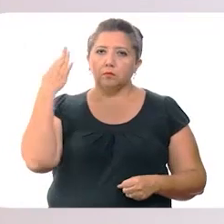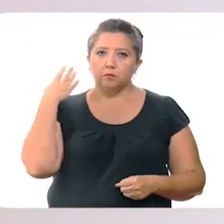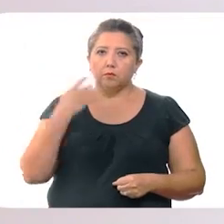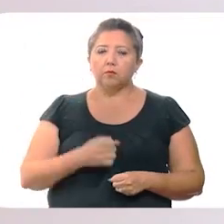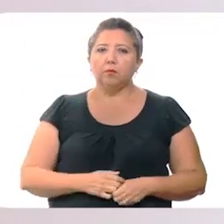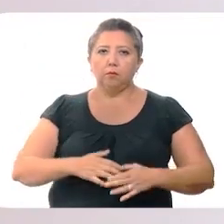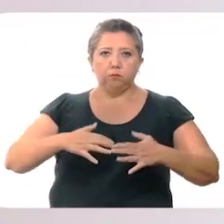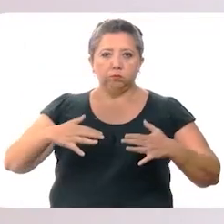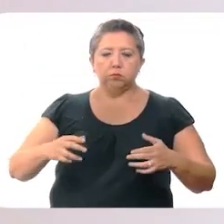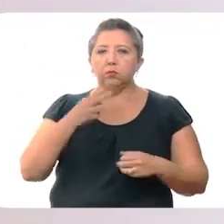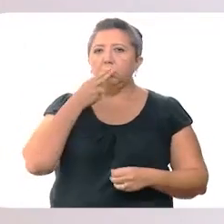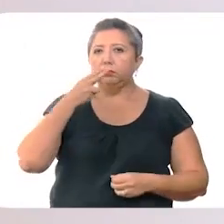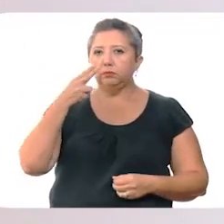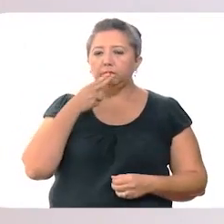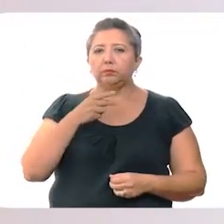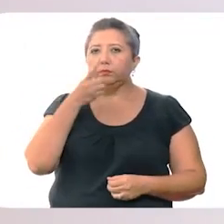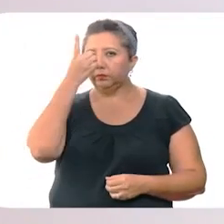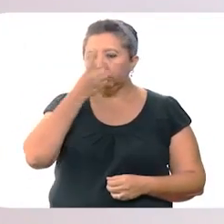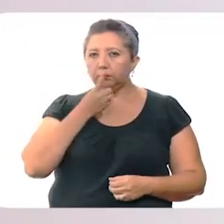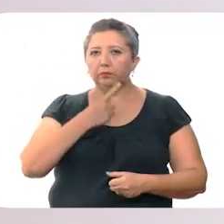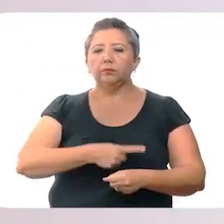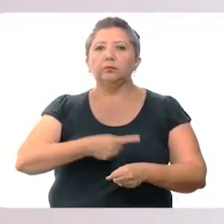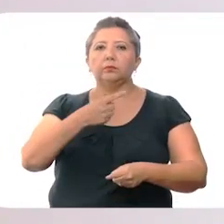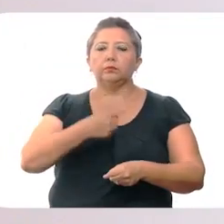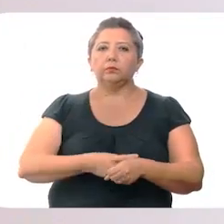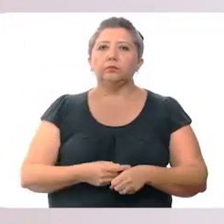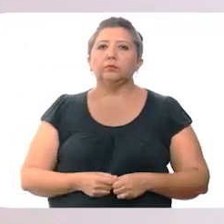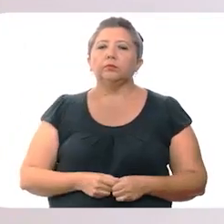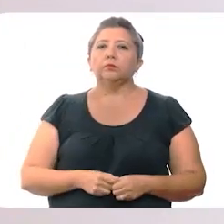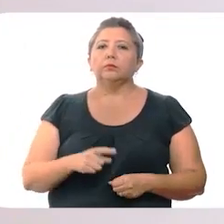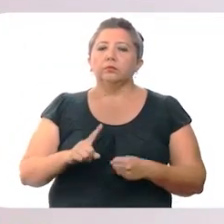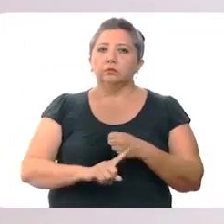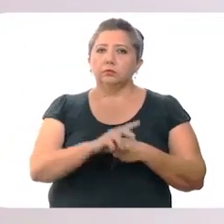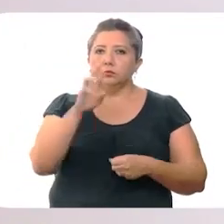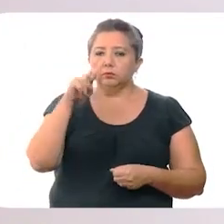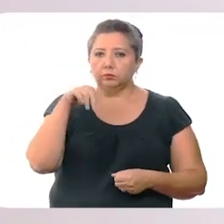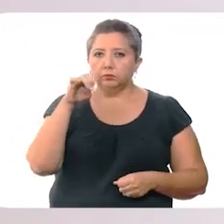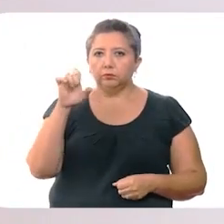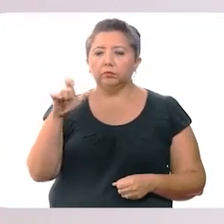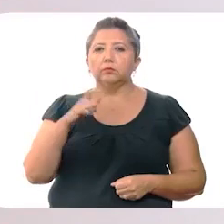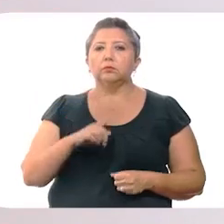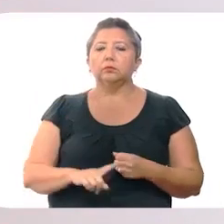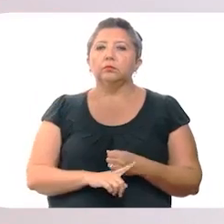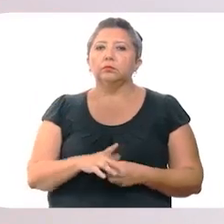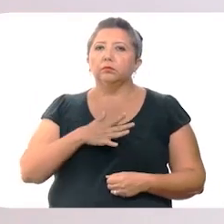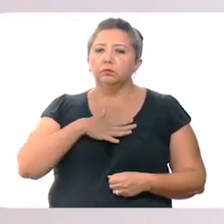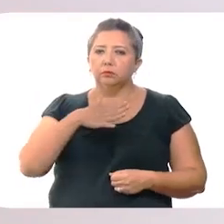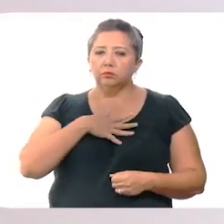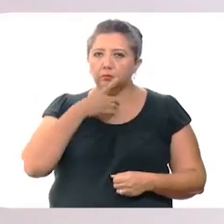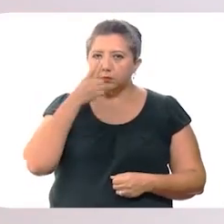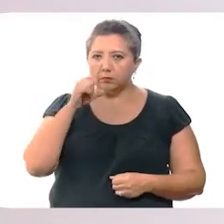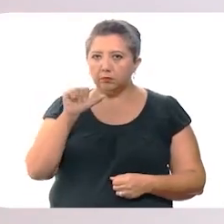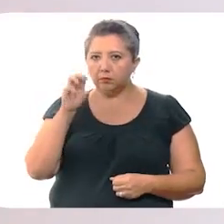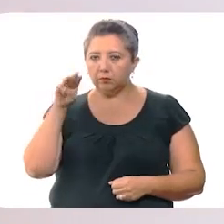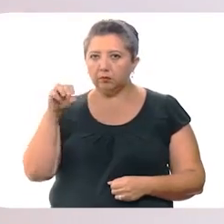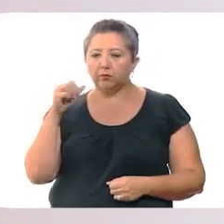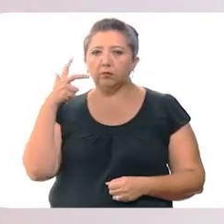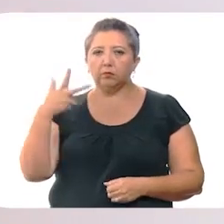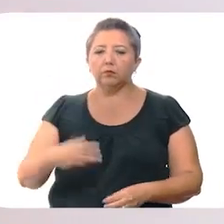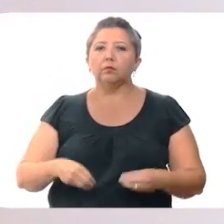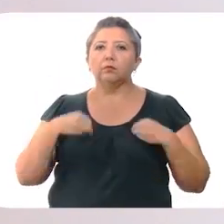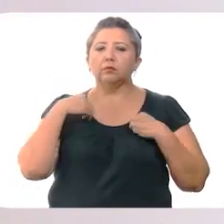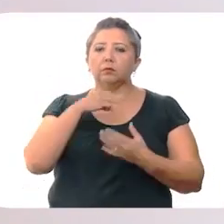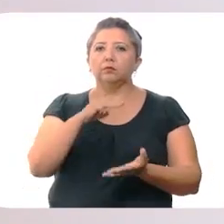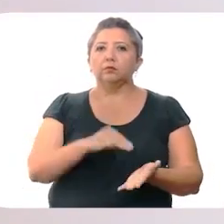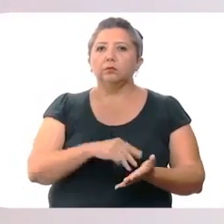enfermedades fueron obesidad, tabaquismo, diabetes, hipertensión, insuficiencia renal crónica, EPOC y asma. 8 residían